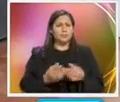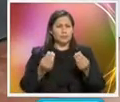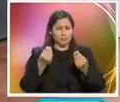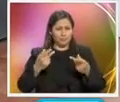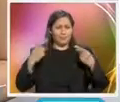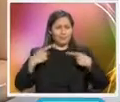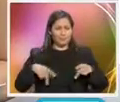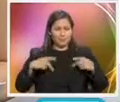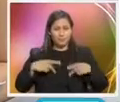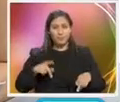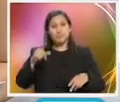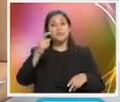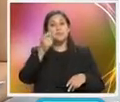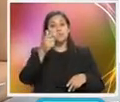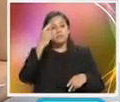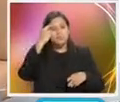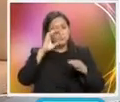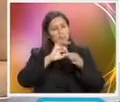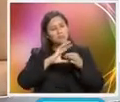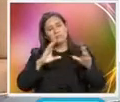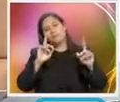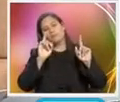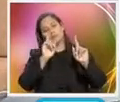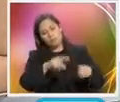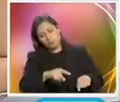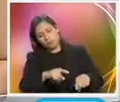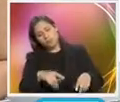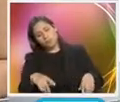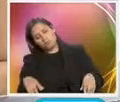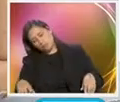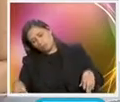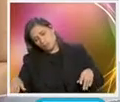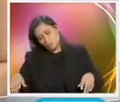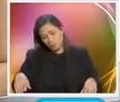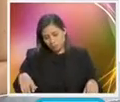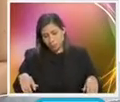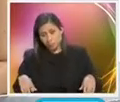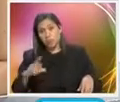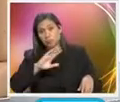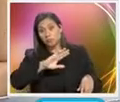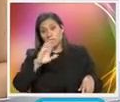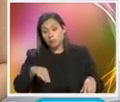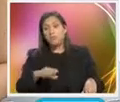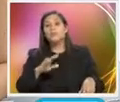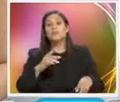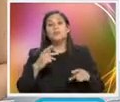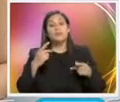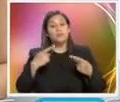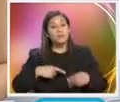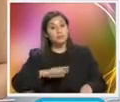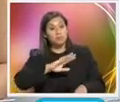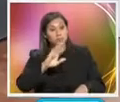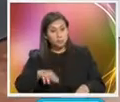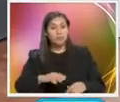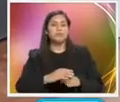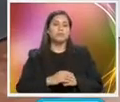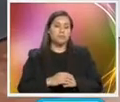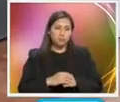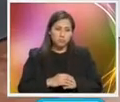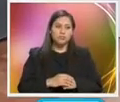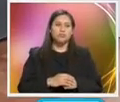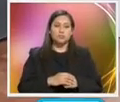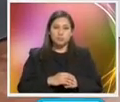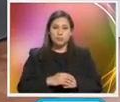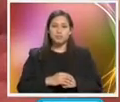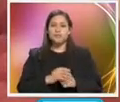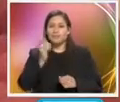bien lo comentas, que queda inconsciente, pero lo peor de los casos, y que ha sucedido además, es que muchos pierden la vida también. Exactamente, entonces hay